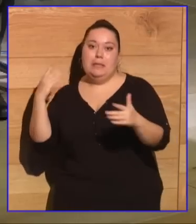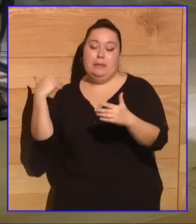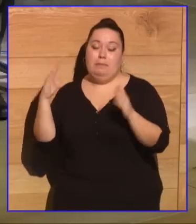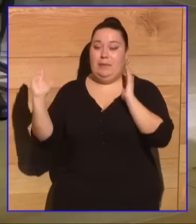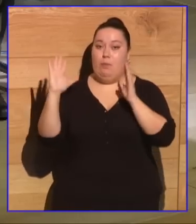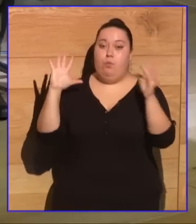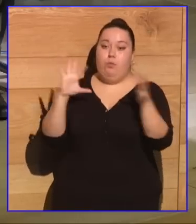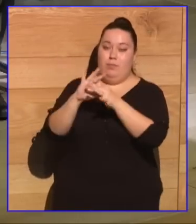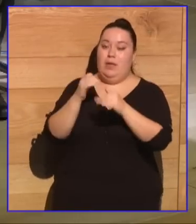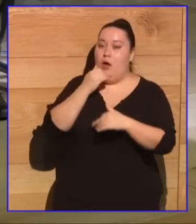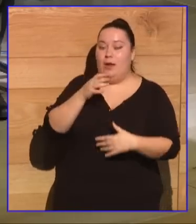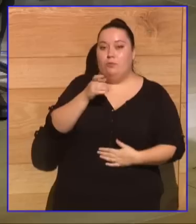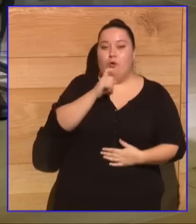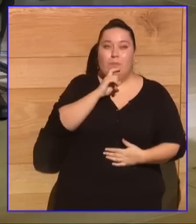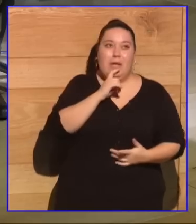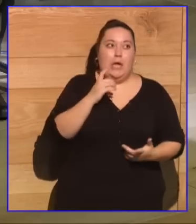bastante complicado